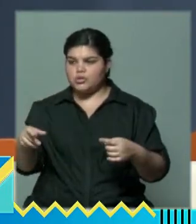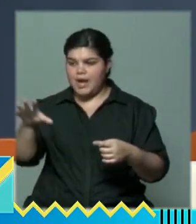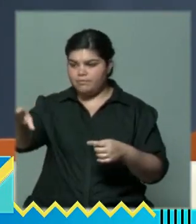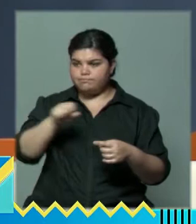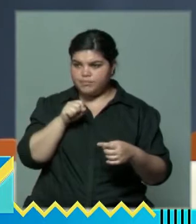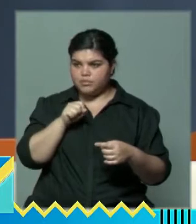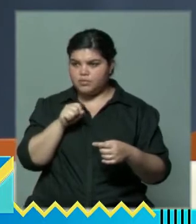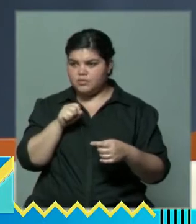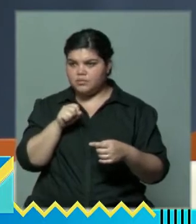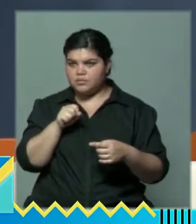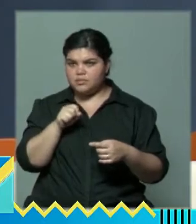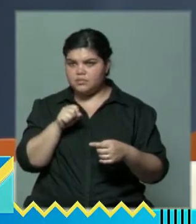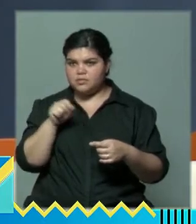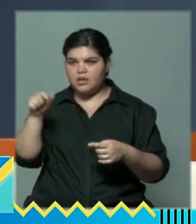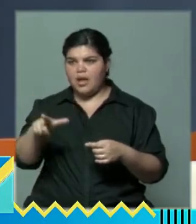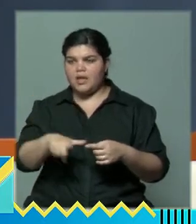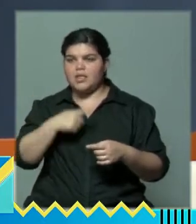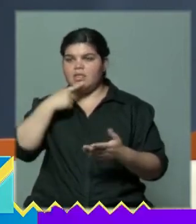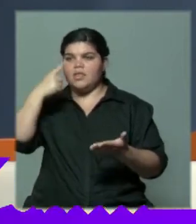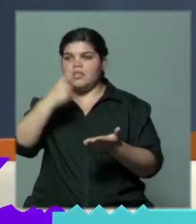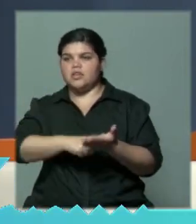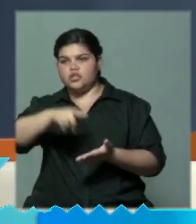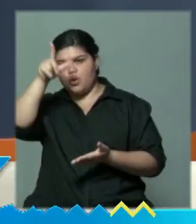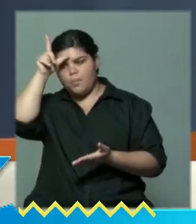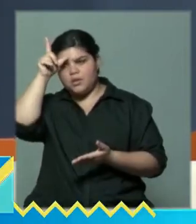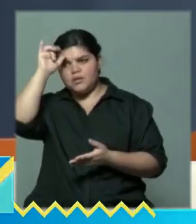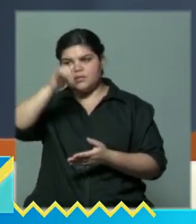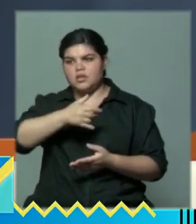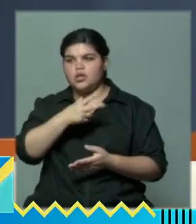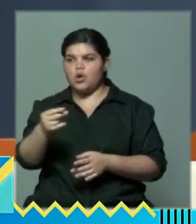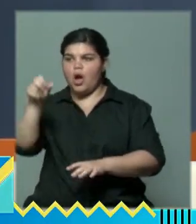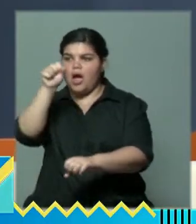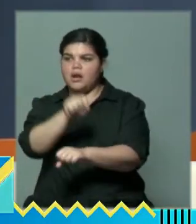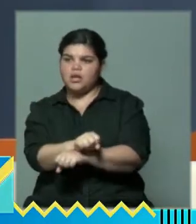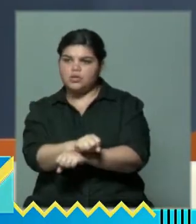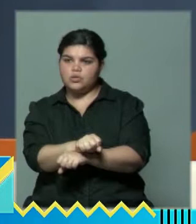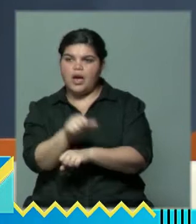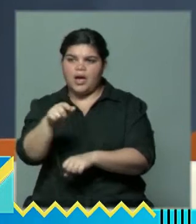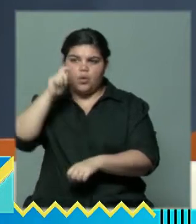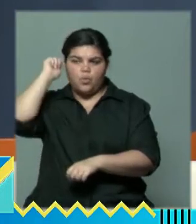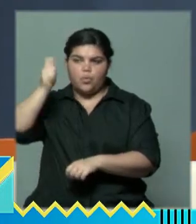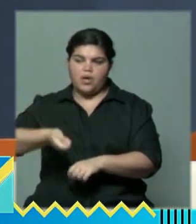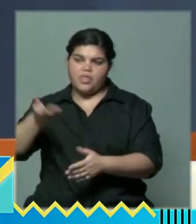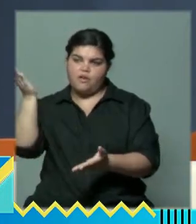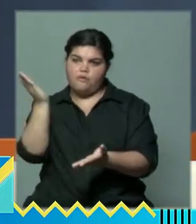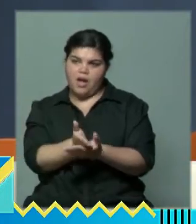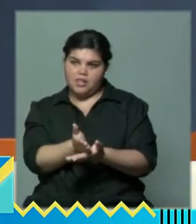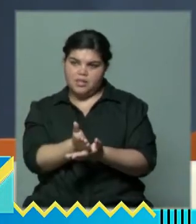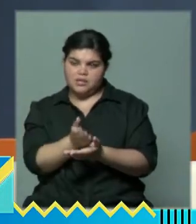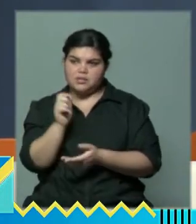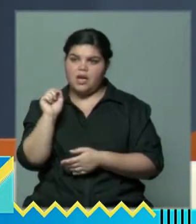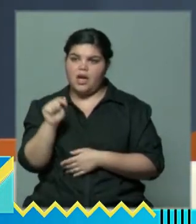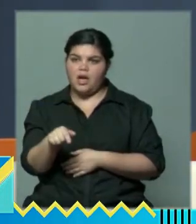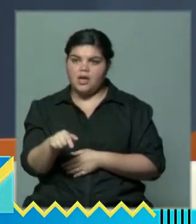podía, y no va a quedar a merced del policía establecer los días de arresto, sino que se abre un proceso donde hay un juez de falta, donde la persona